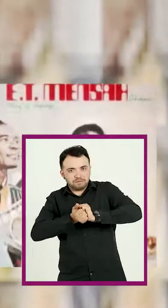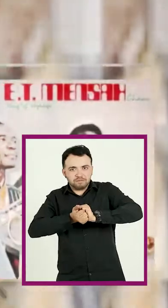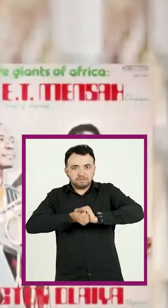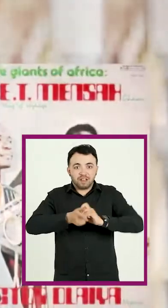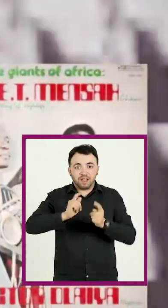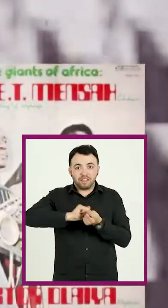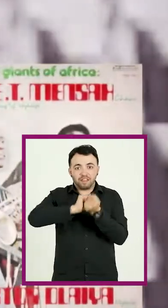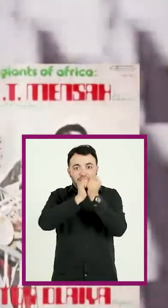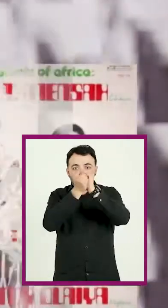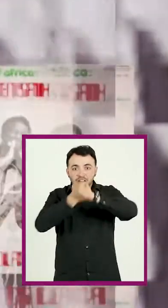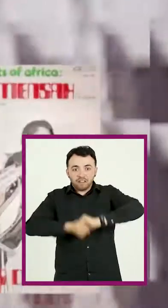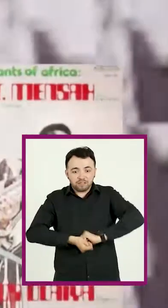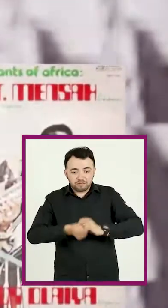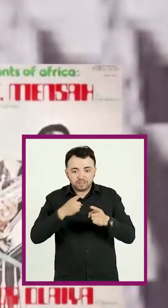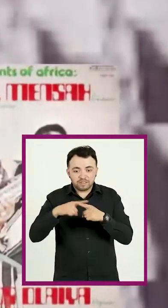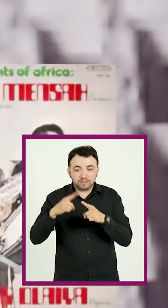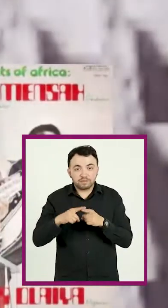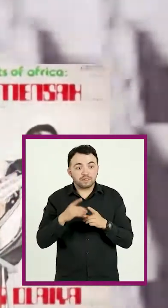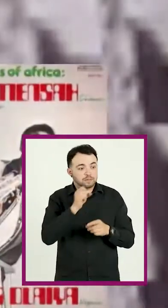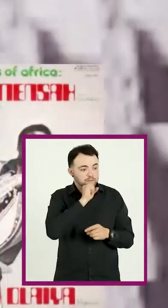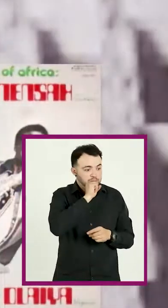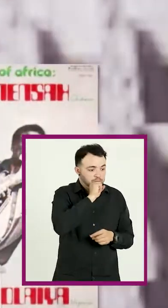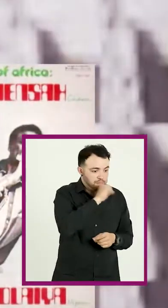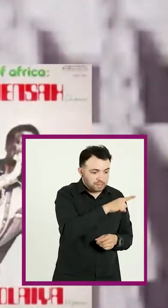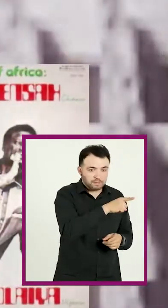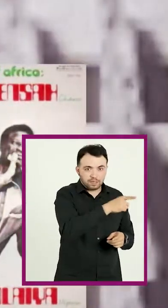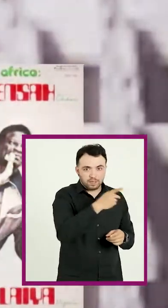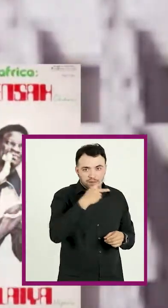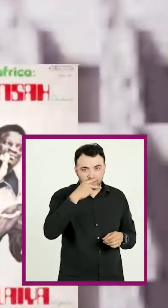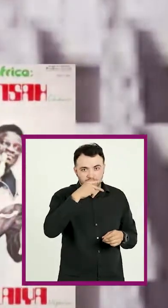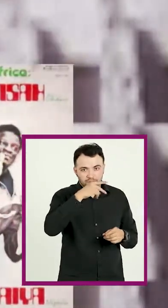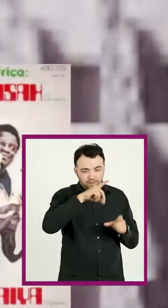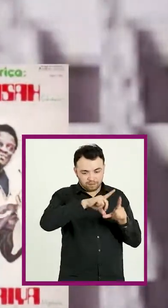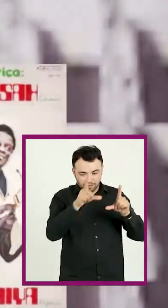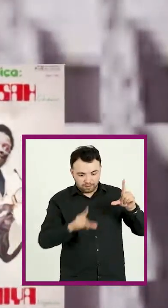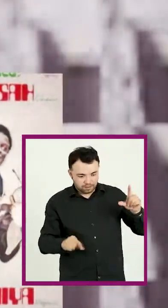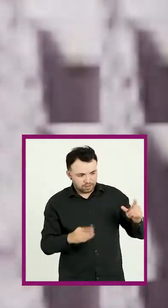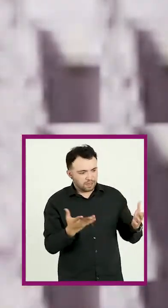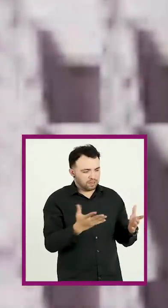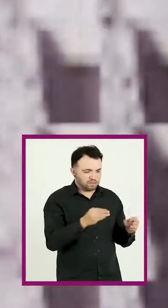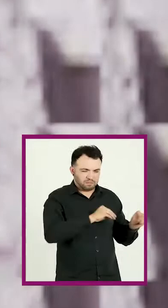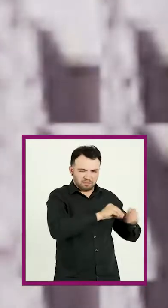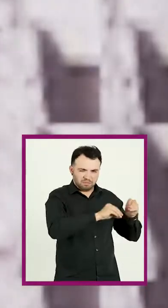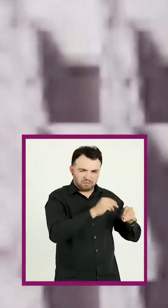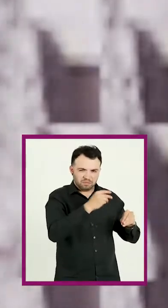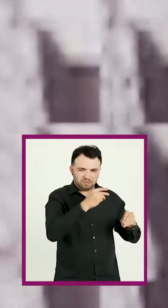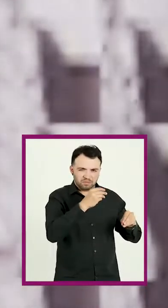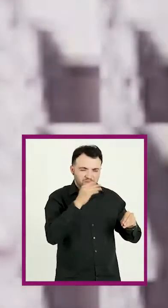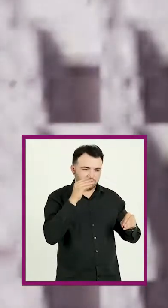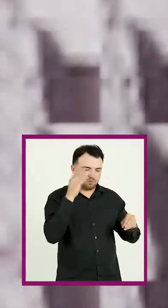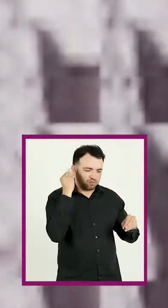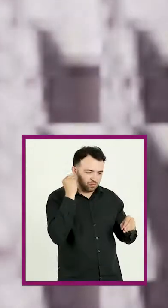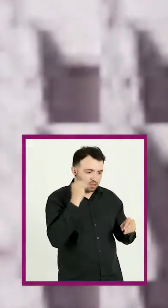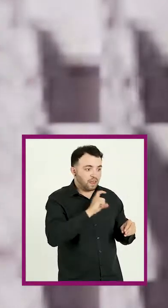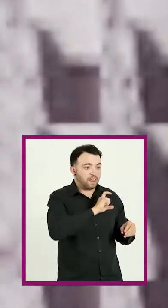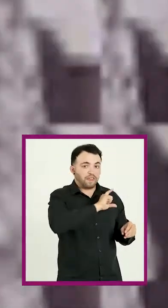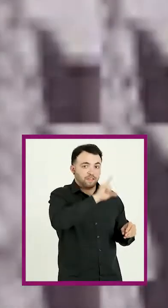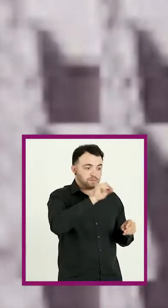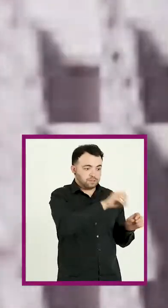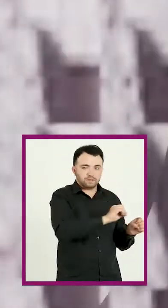luego regresó a África en discos y la escuchaba la gente local y empezó a decir, ok, esto que están